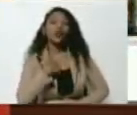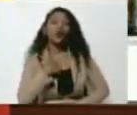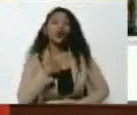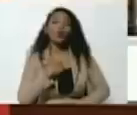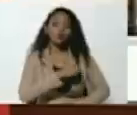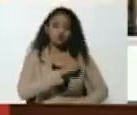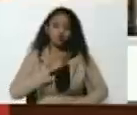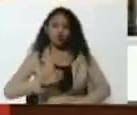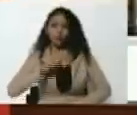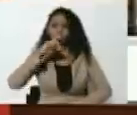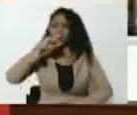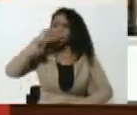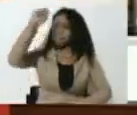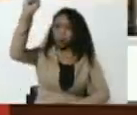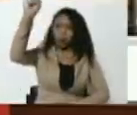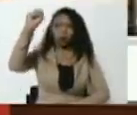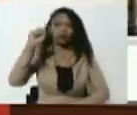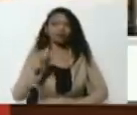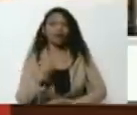bigote.